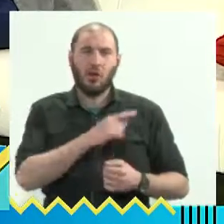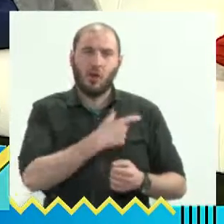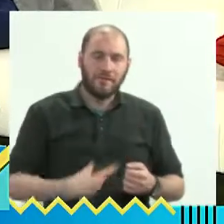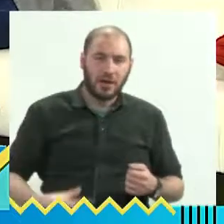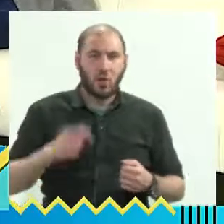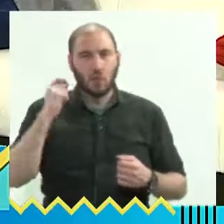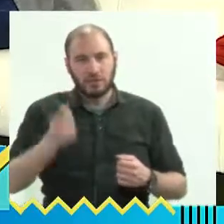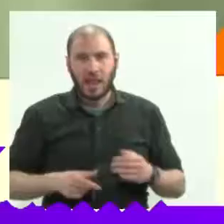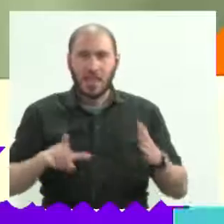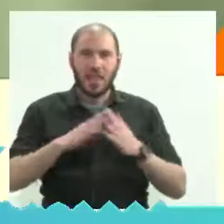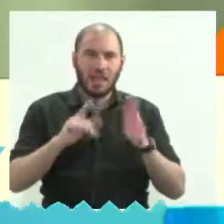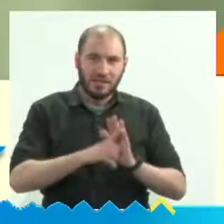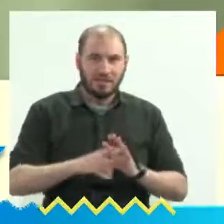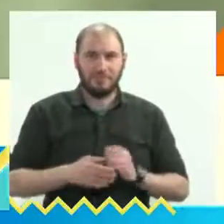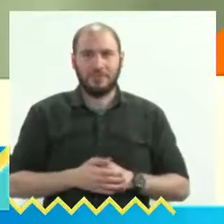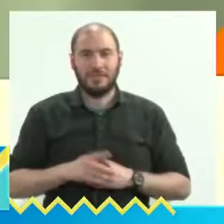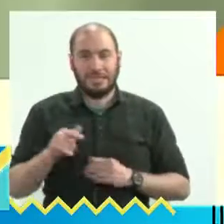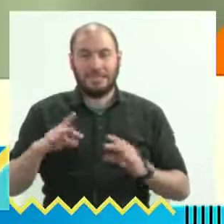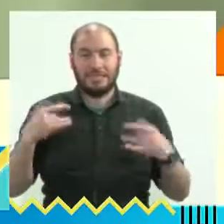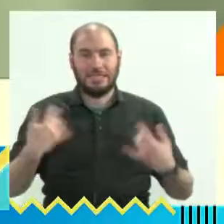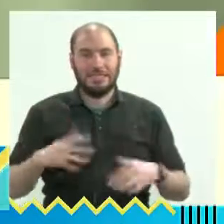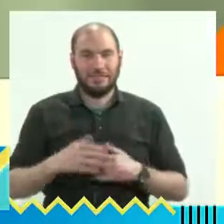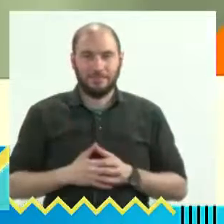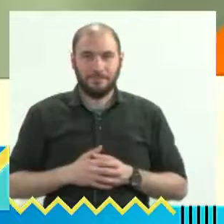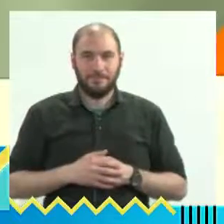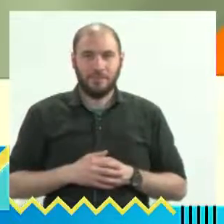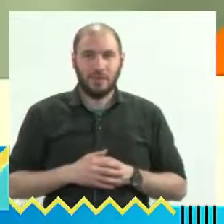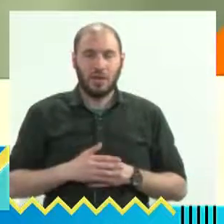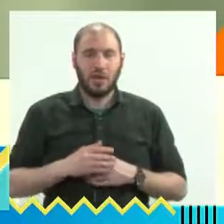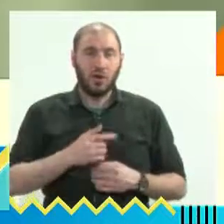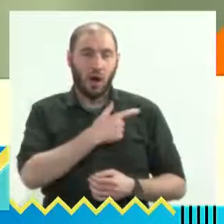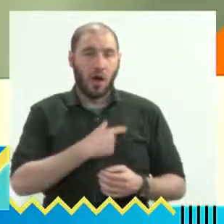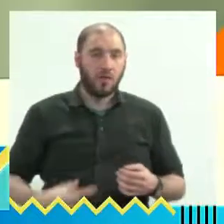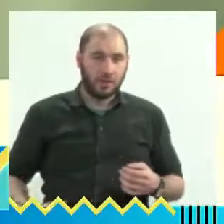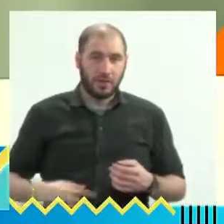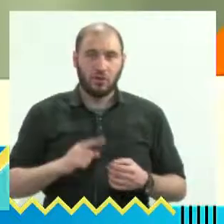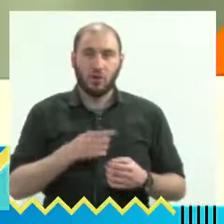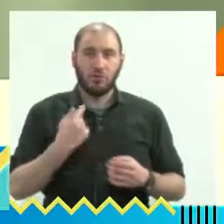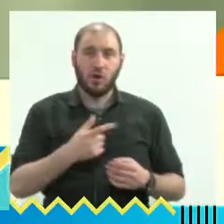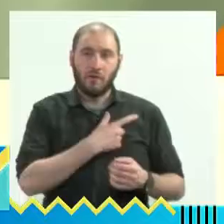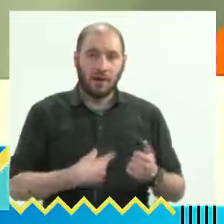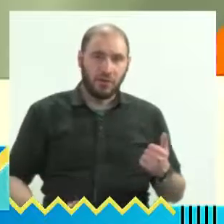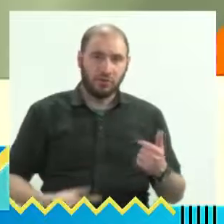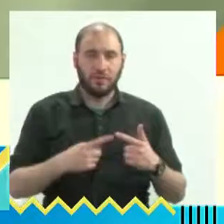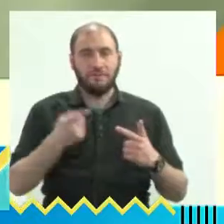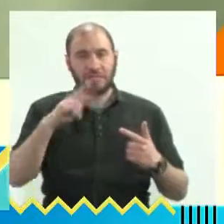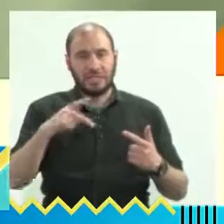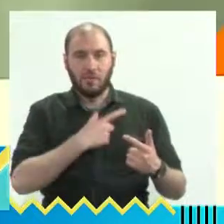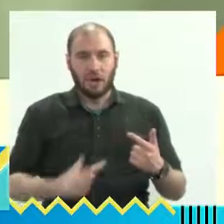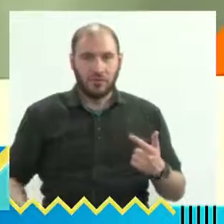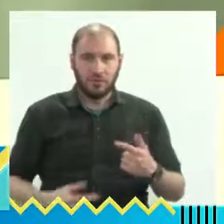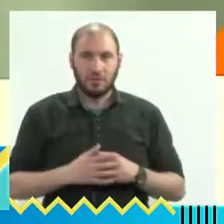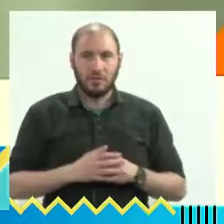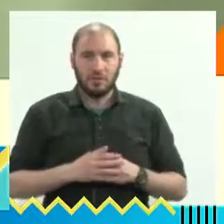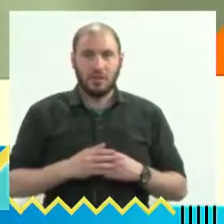Ejecutivo, legislativo y judicial. Es un tema, ¿no? Mirá, en el Poder Ejecutivo nosotros tenemos un gobernador y una vicegobernadora.